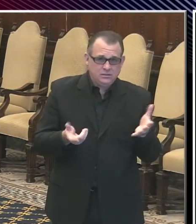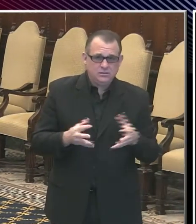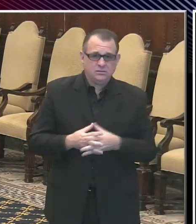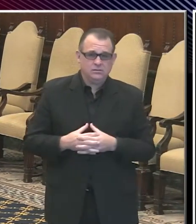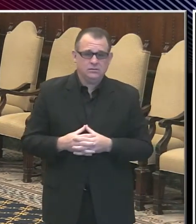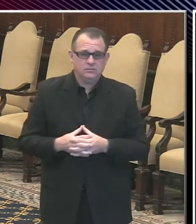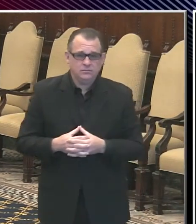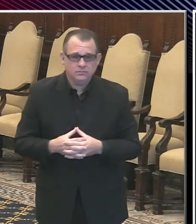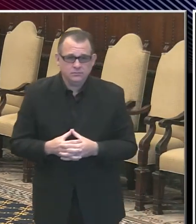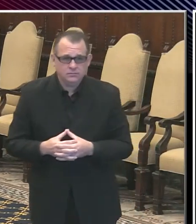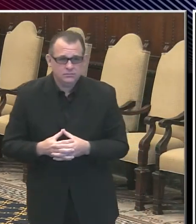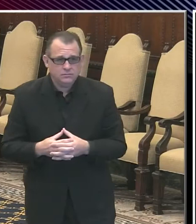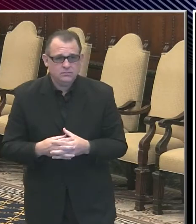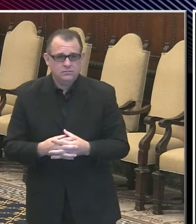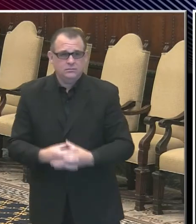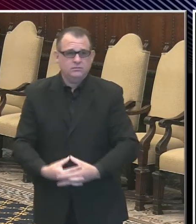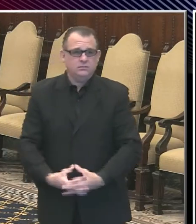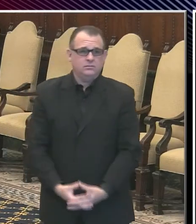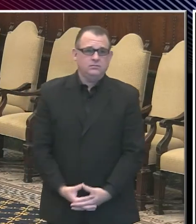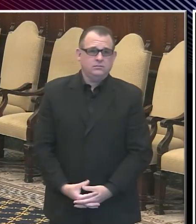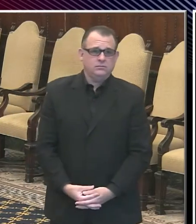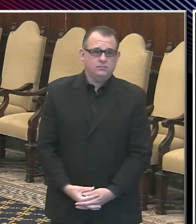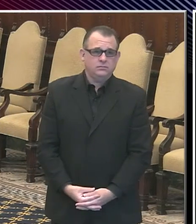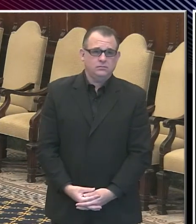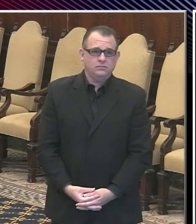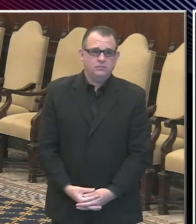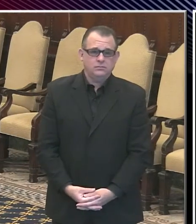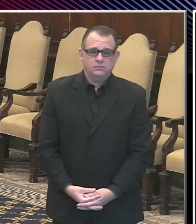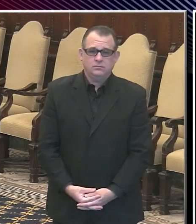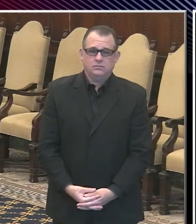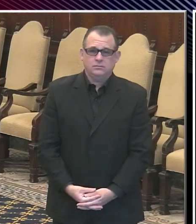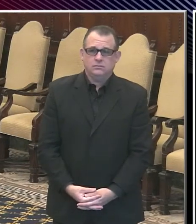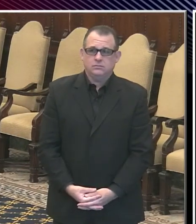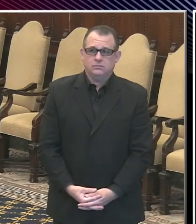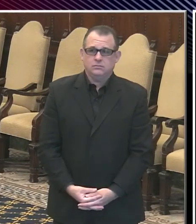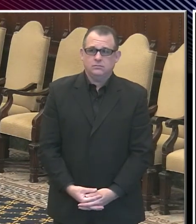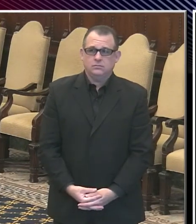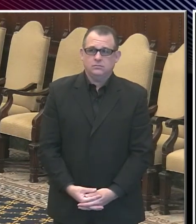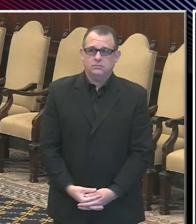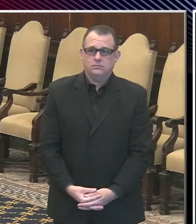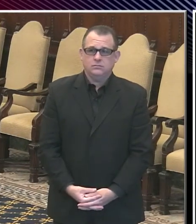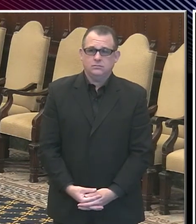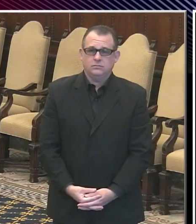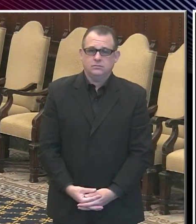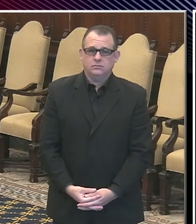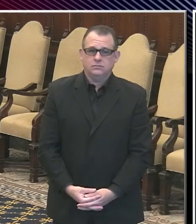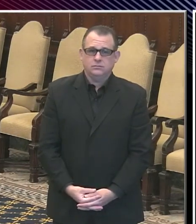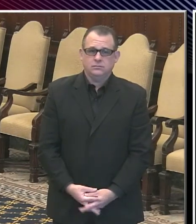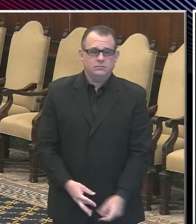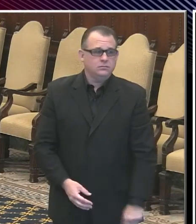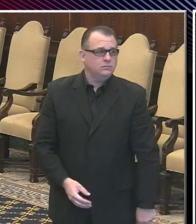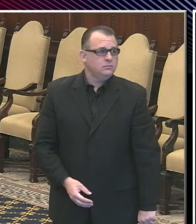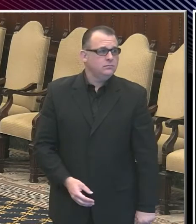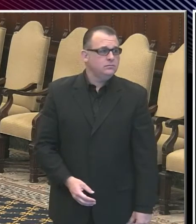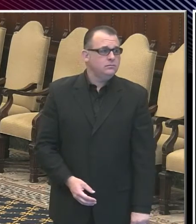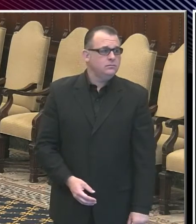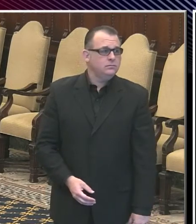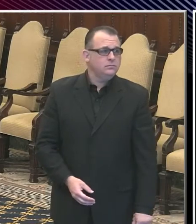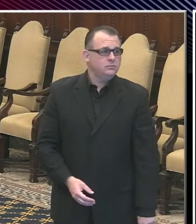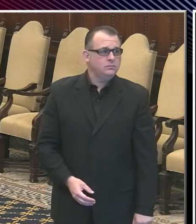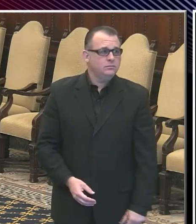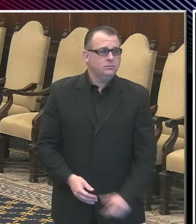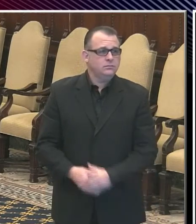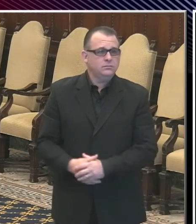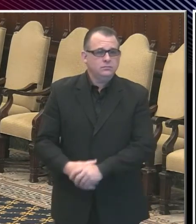cuanto al ayuntamiento, pero que los residentes también deben de hacer su parte. Si nos puedes decir, por favor, esa traducción que el alcalde